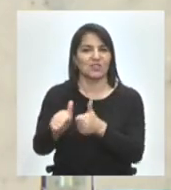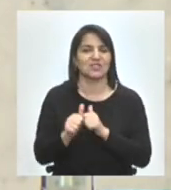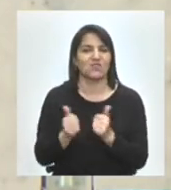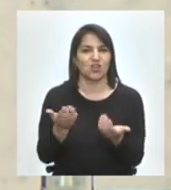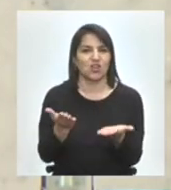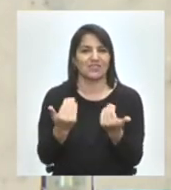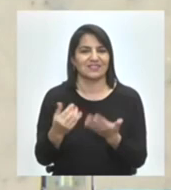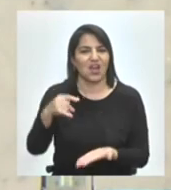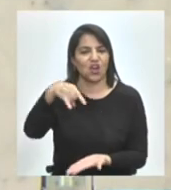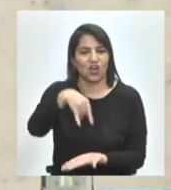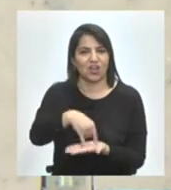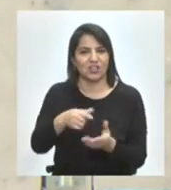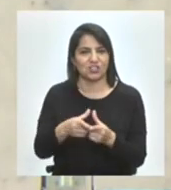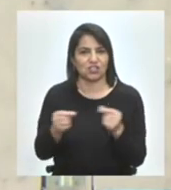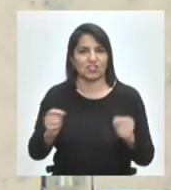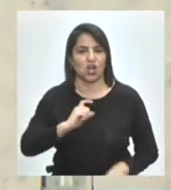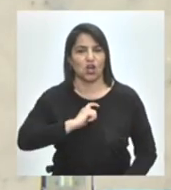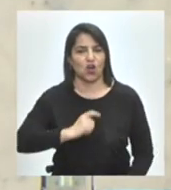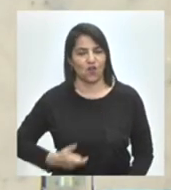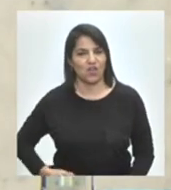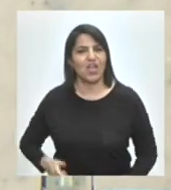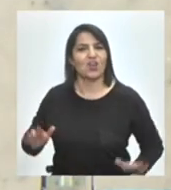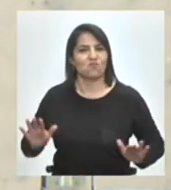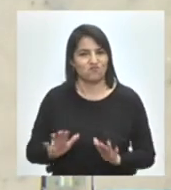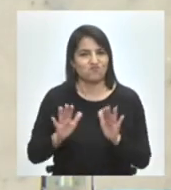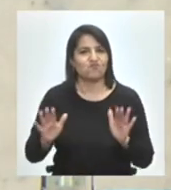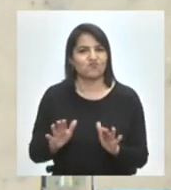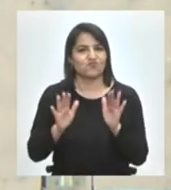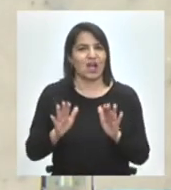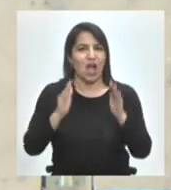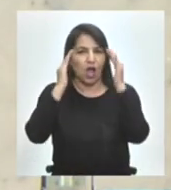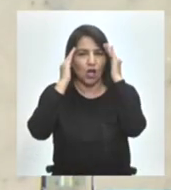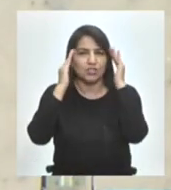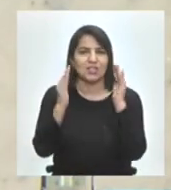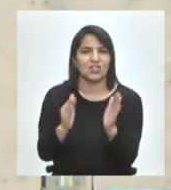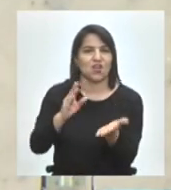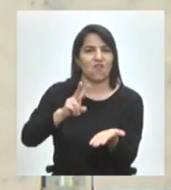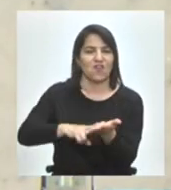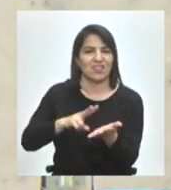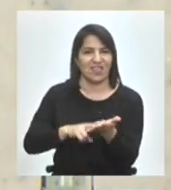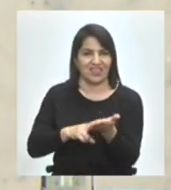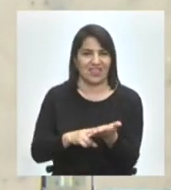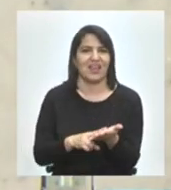un Congreso Nacional y de un gobierno activo y concentrados en las verdaderas prioridades.